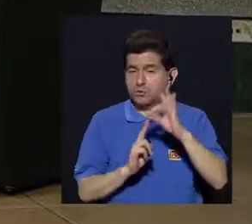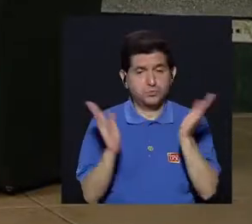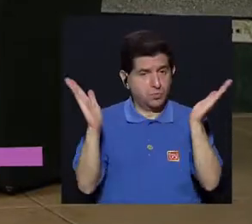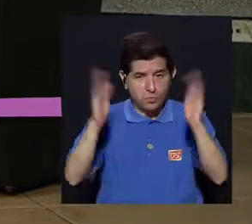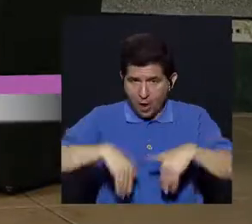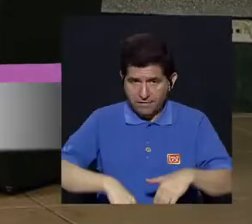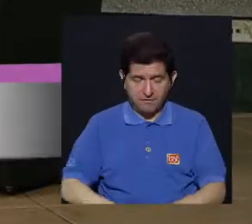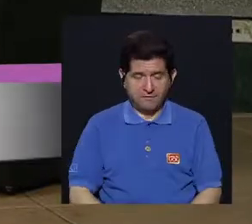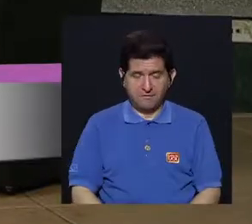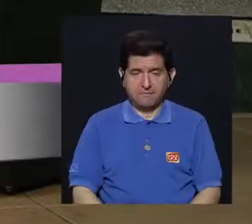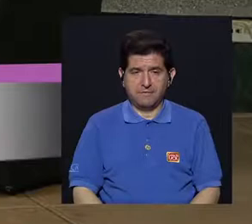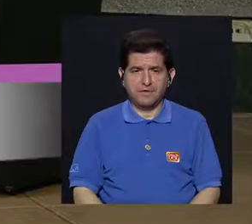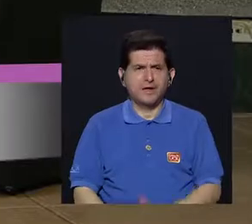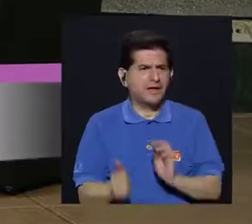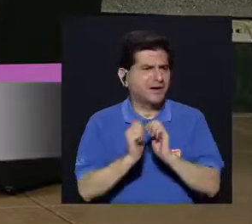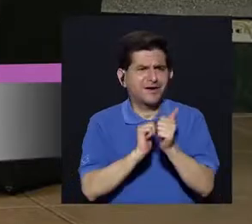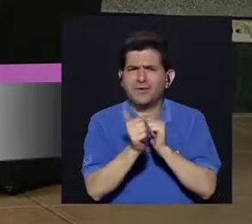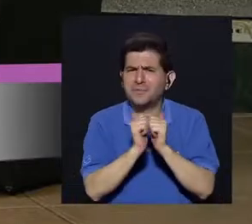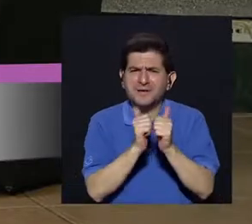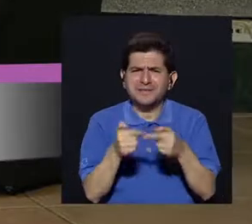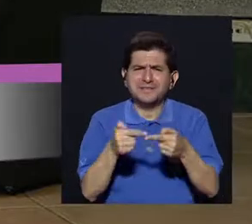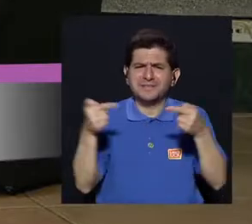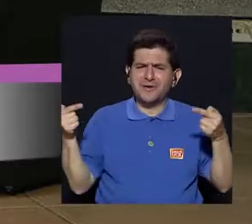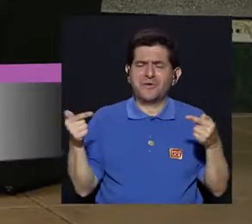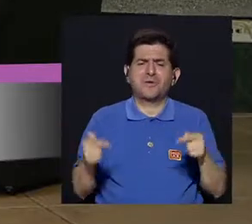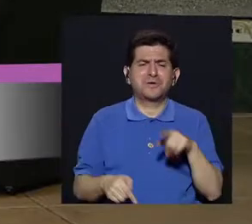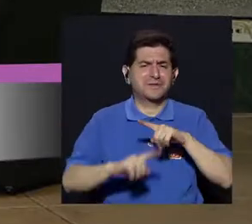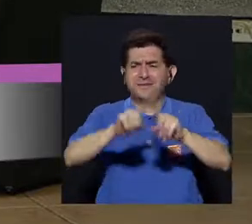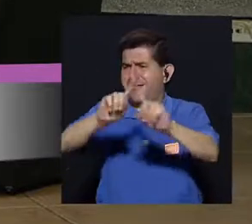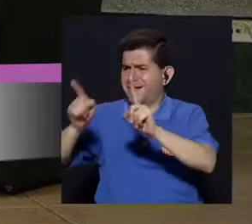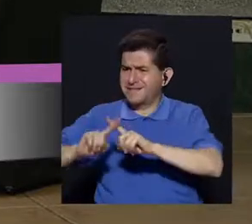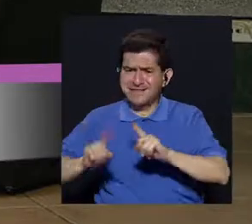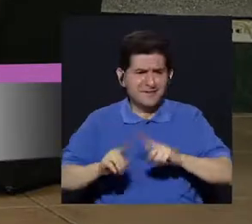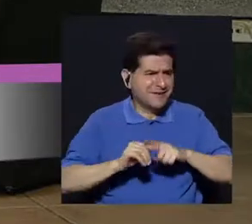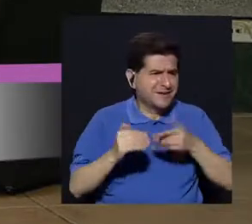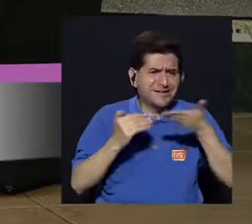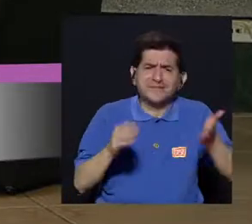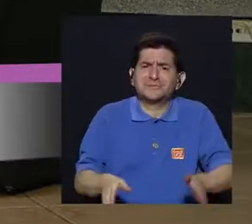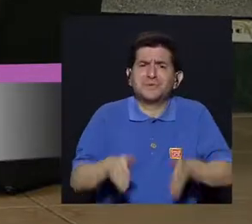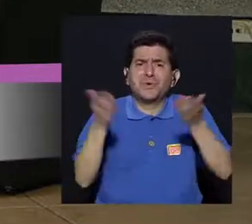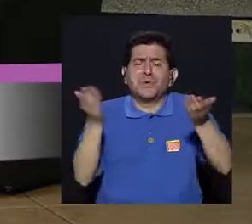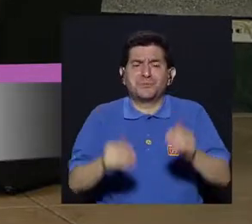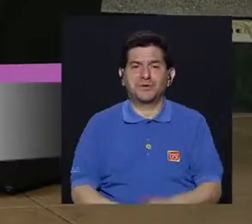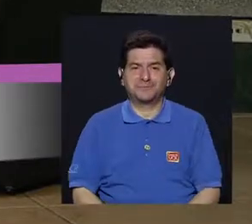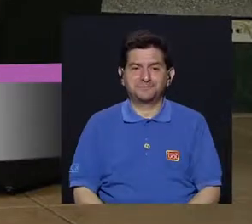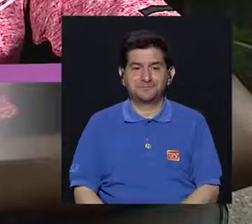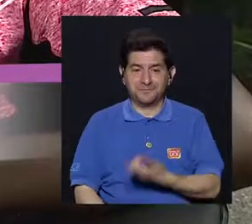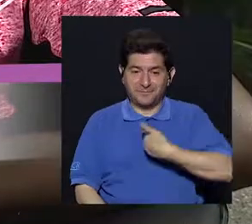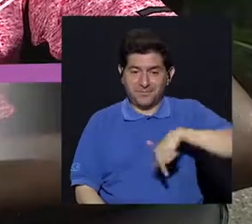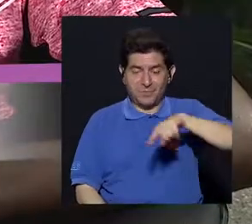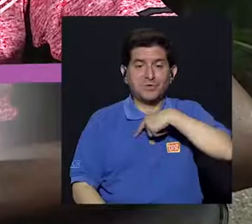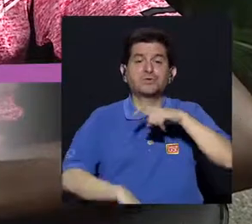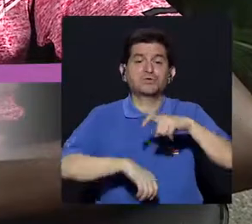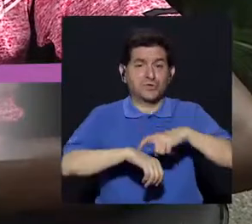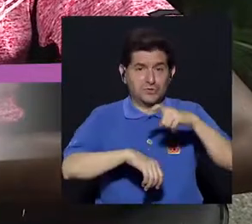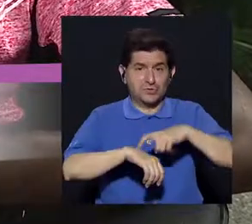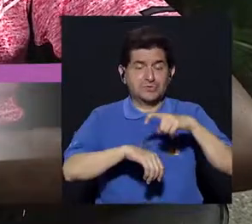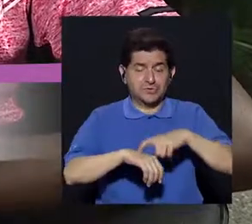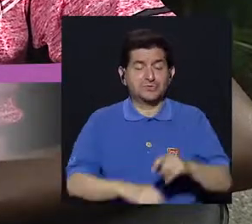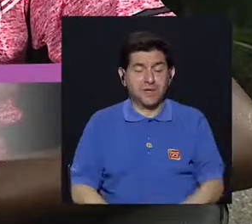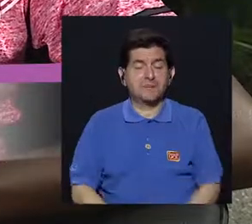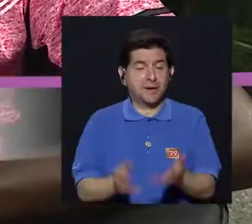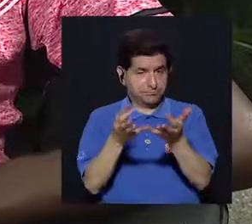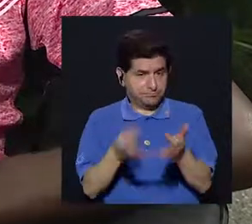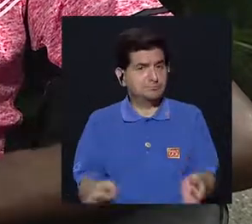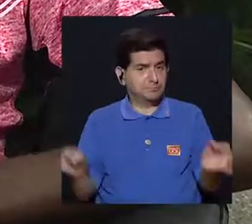o jugaba. No tenía otra opción. ¿Cómo hacer hoy en día para competir con esta serie de situaciones? Sí, yo creo que nosotros vivimos